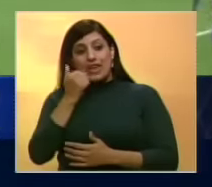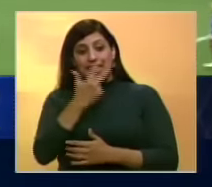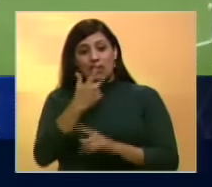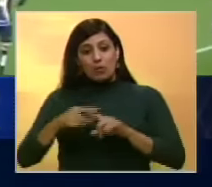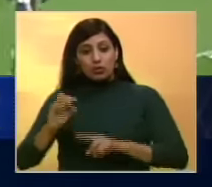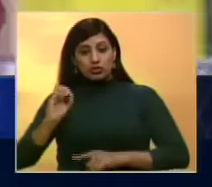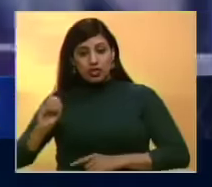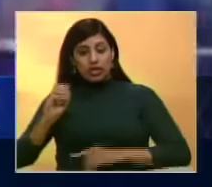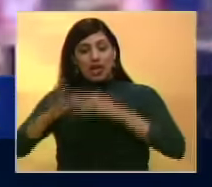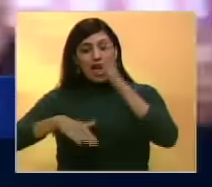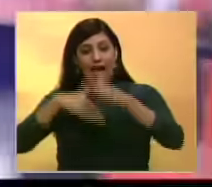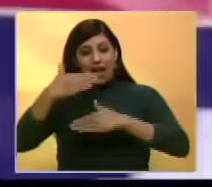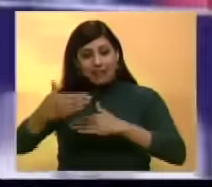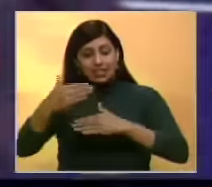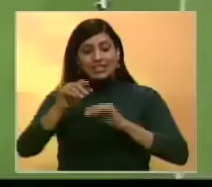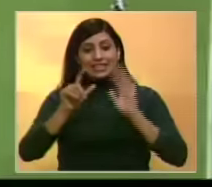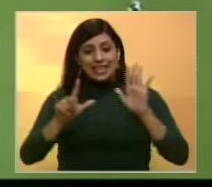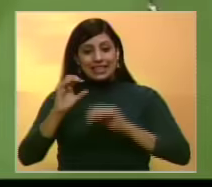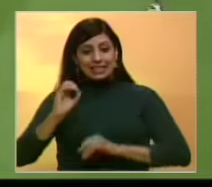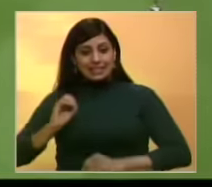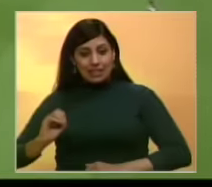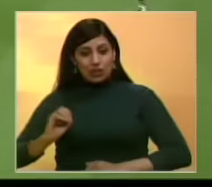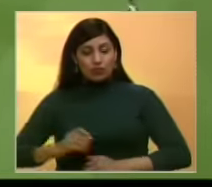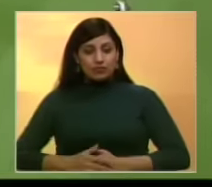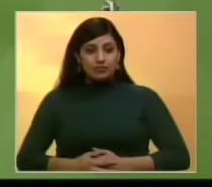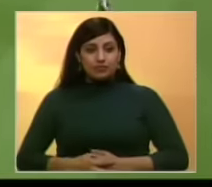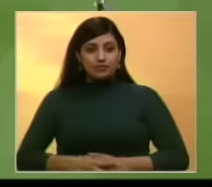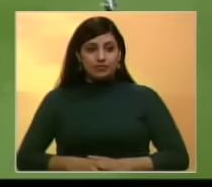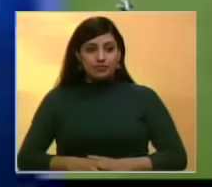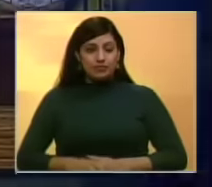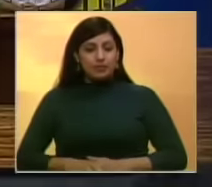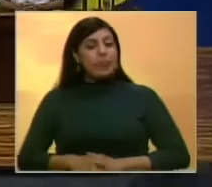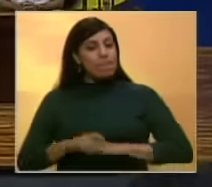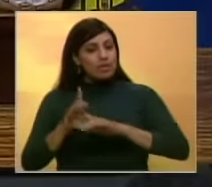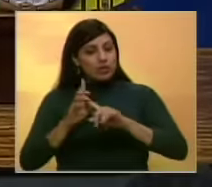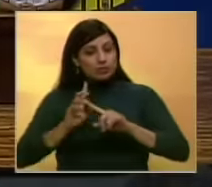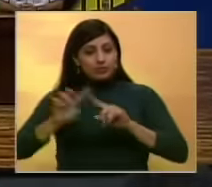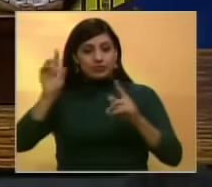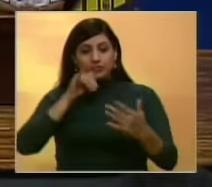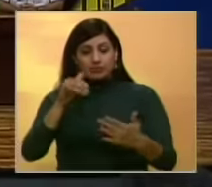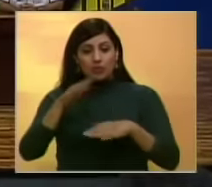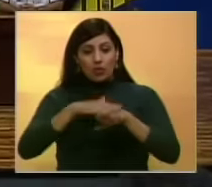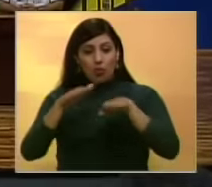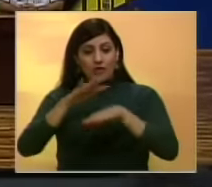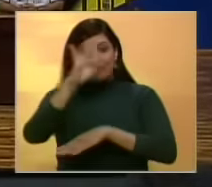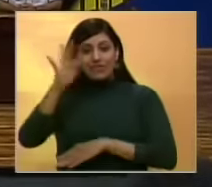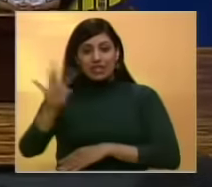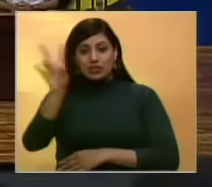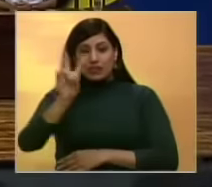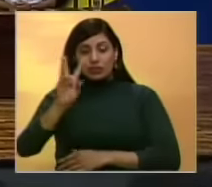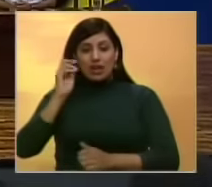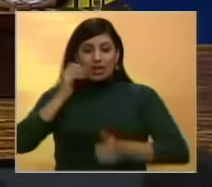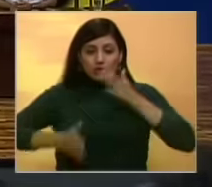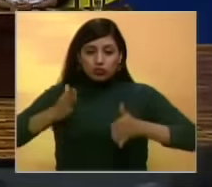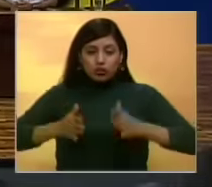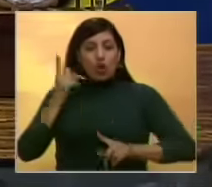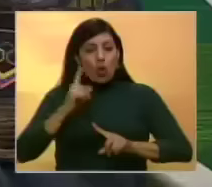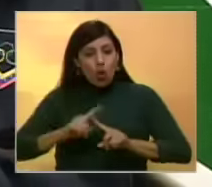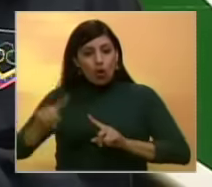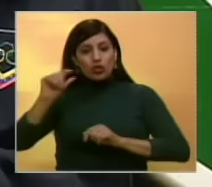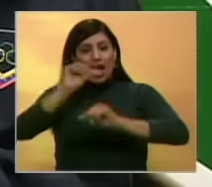por0 y avanzó con un global de 7 a0 en otras notas este Ju la federación venezolana de atletismo y la asociación